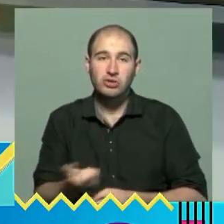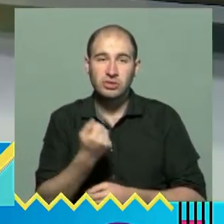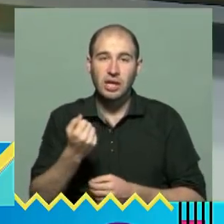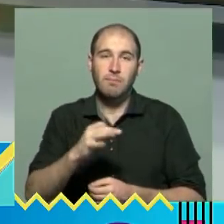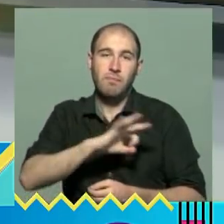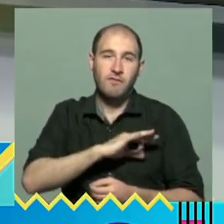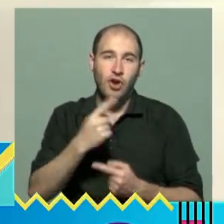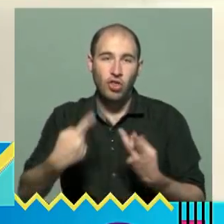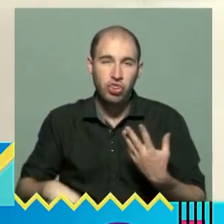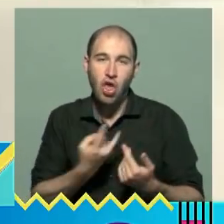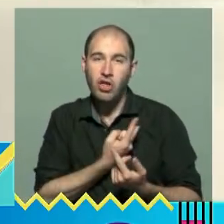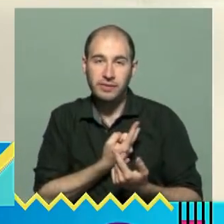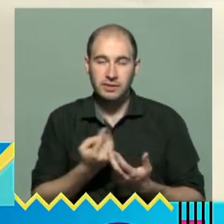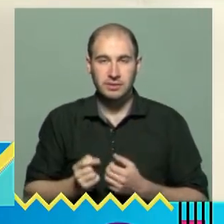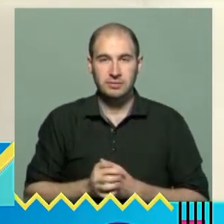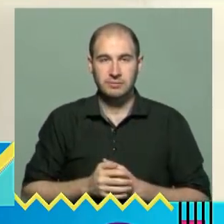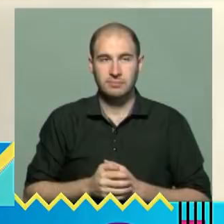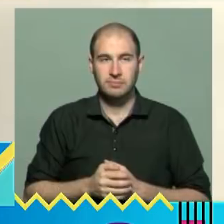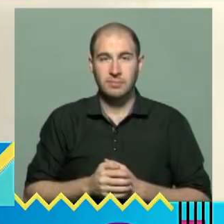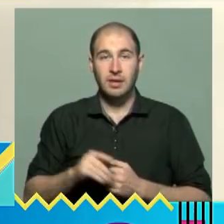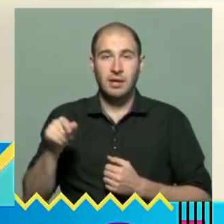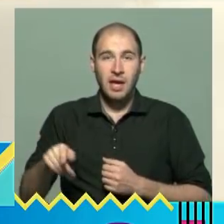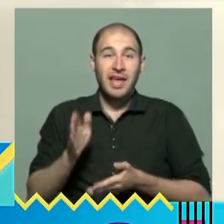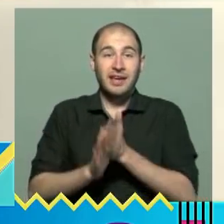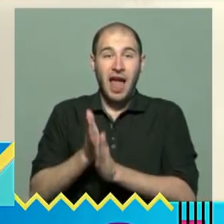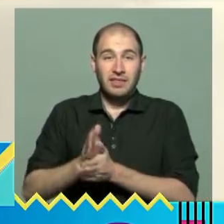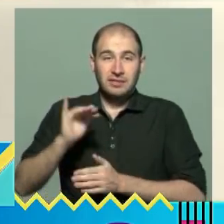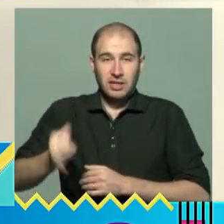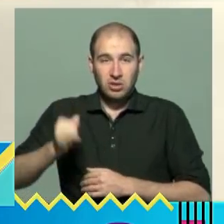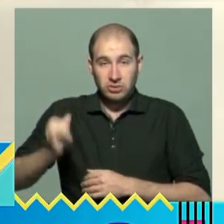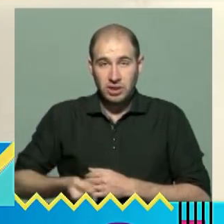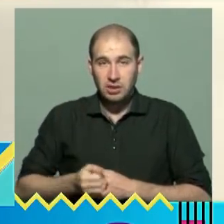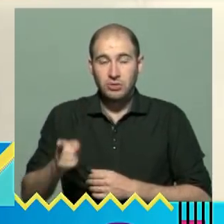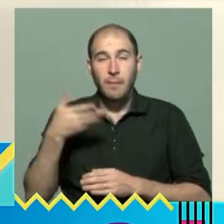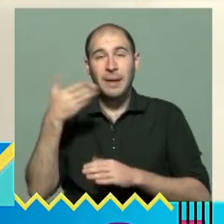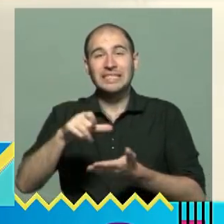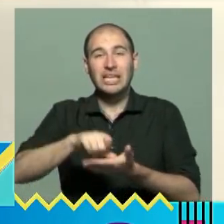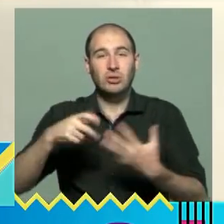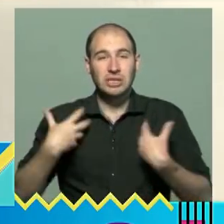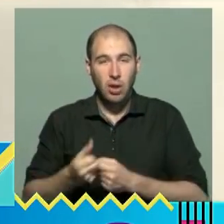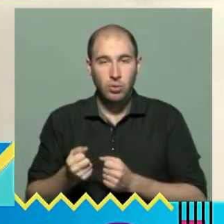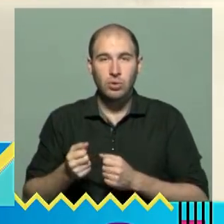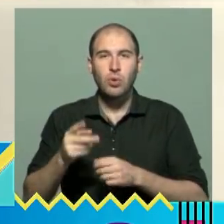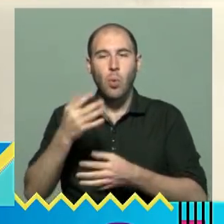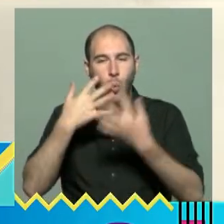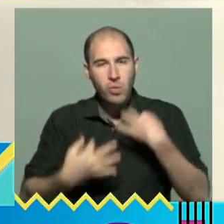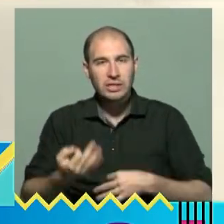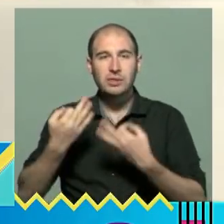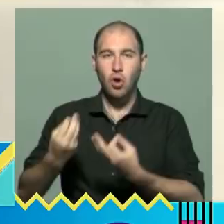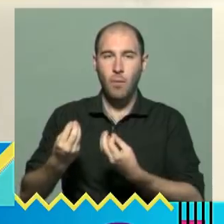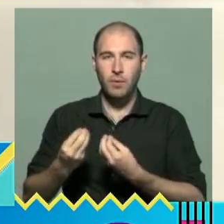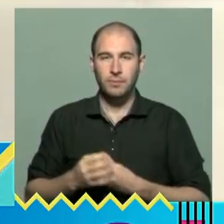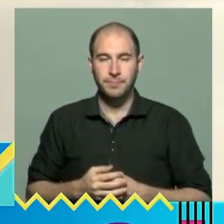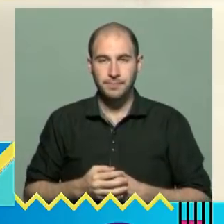propios preservativos, digamos, que tienen que ser gratuitos, que los tienen que ir a buscar al centro de salud, cómo cuidarse,